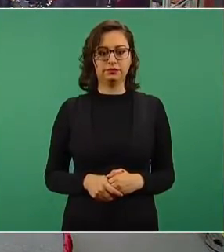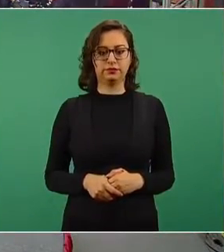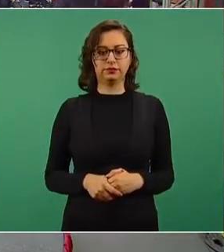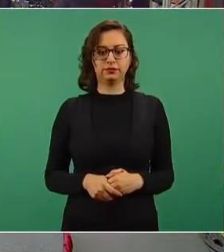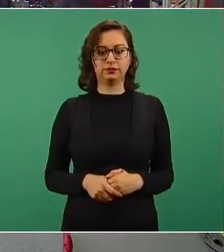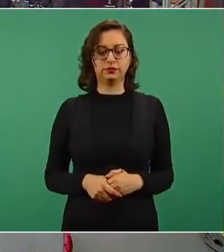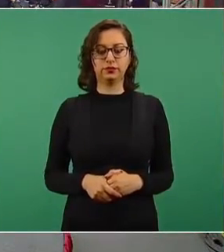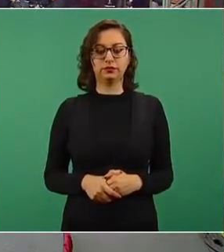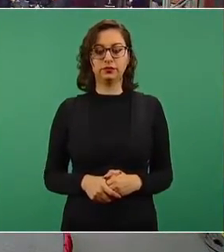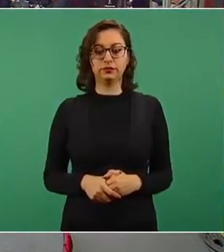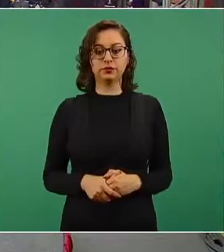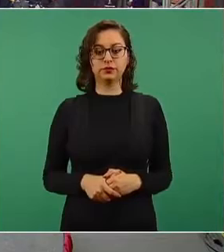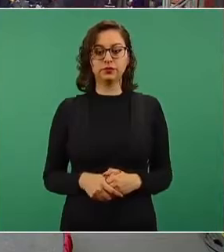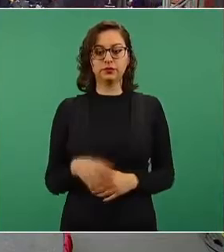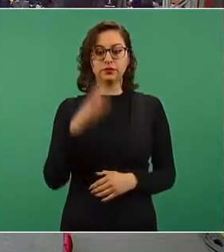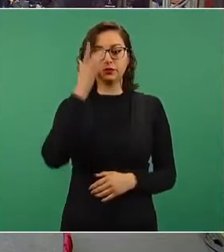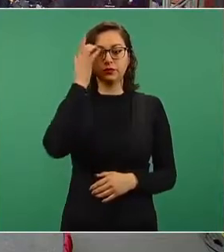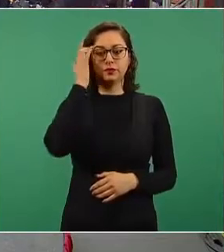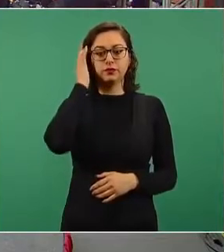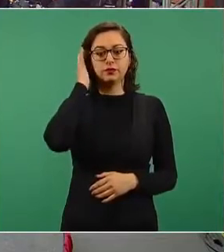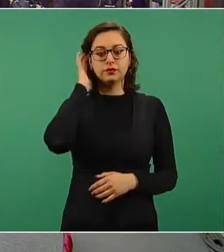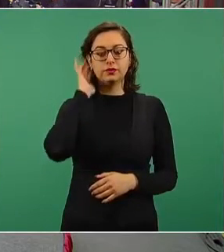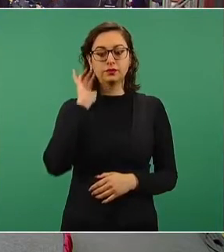Pues si les parece,